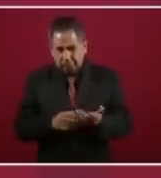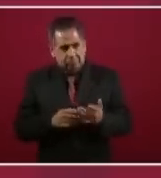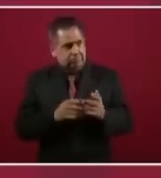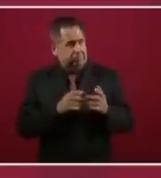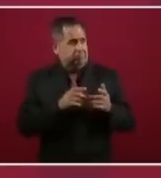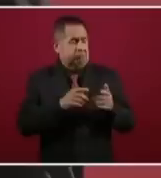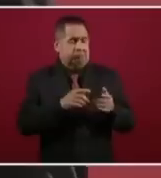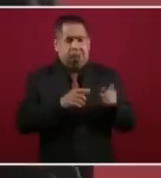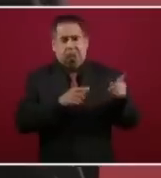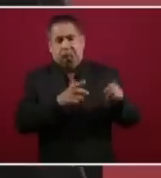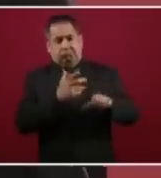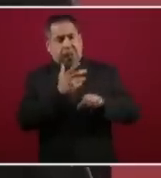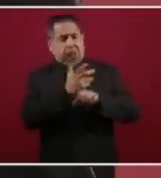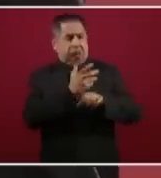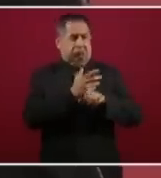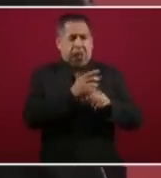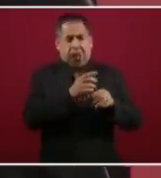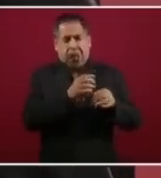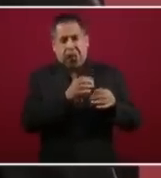Departamento de Estado,